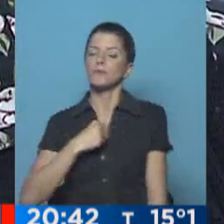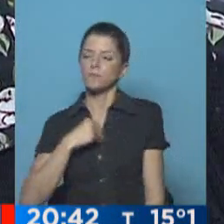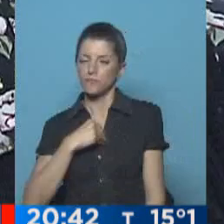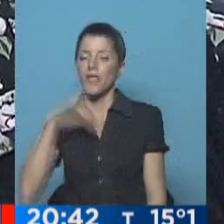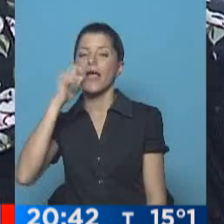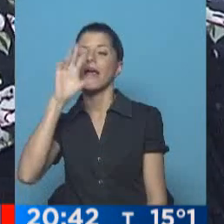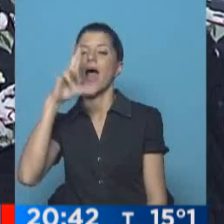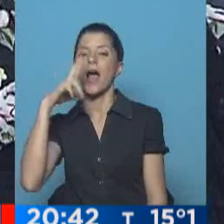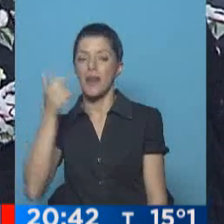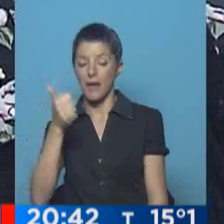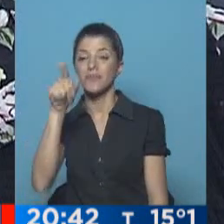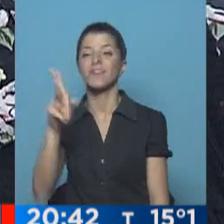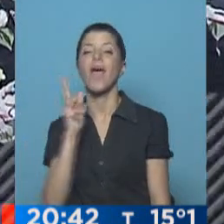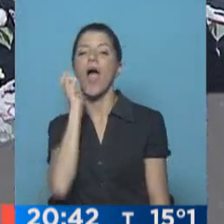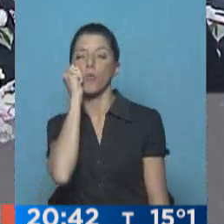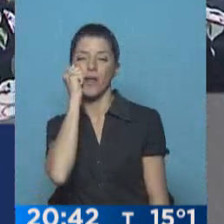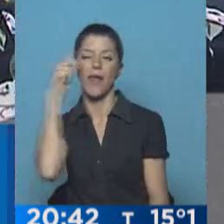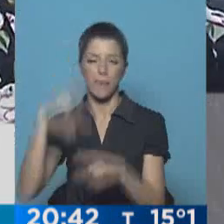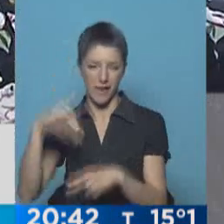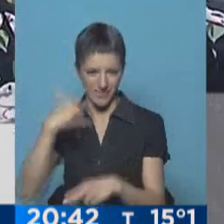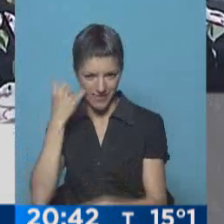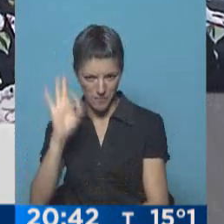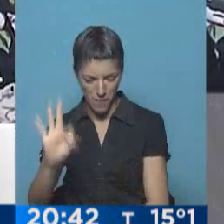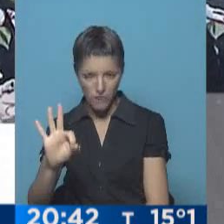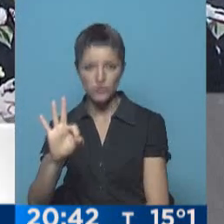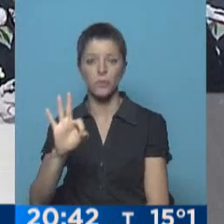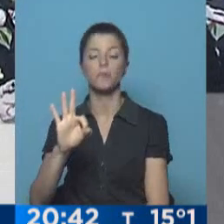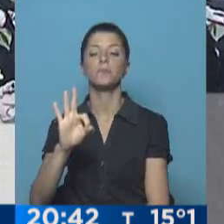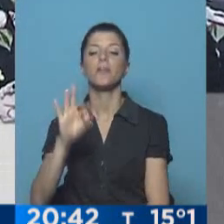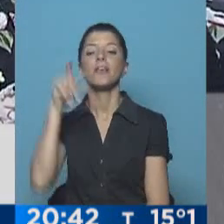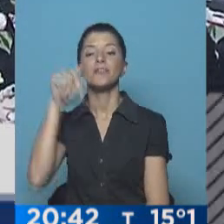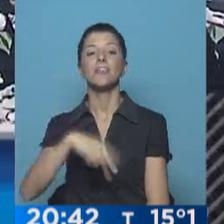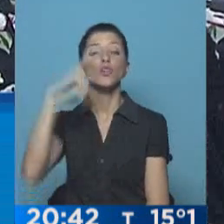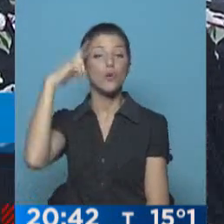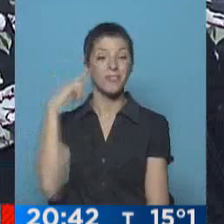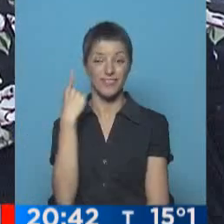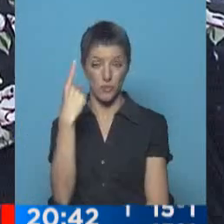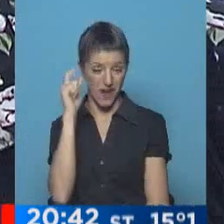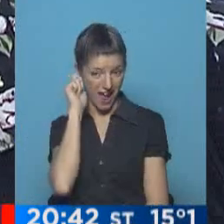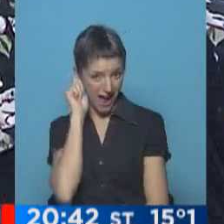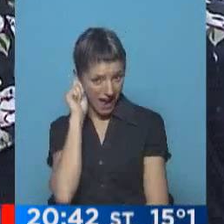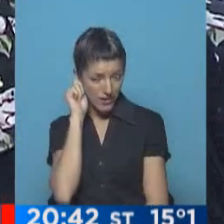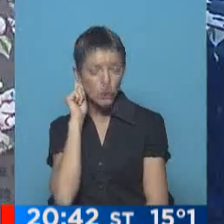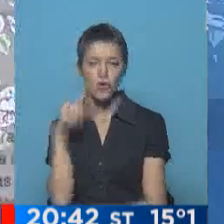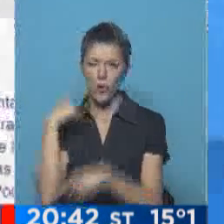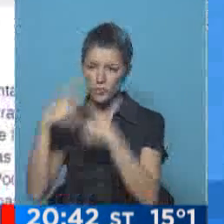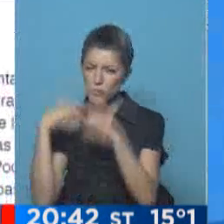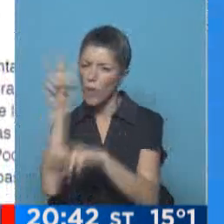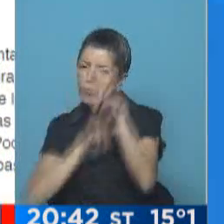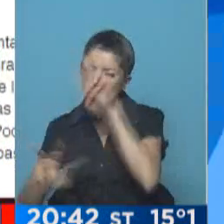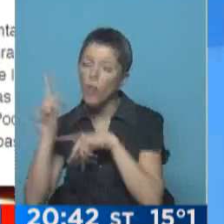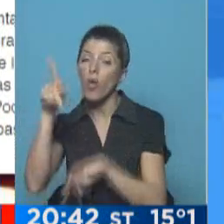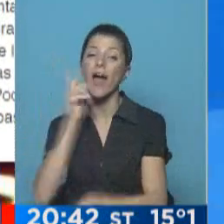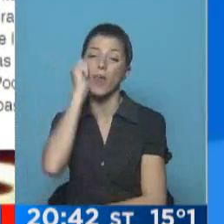Anaí, la abuela de Plaza de Mayo, Chicha Mariani, tiene 91 años y sigue luchando. Publicó